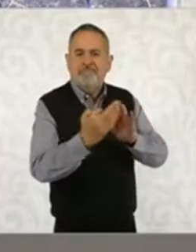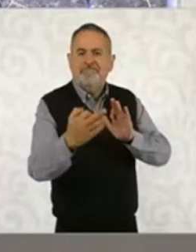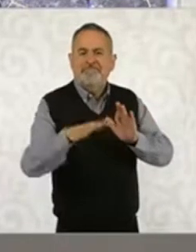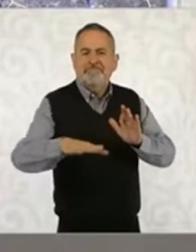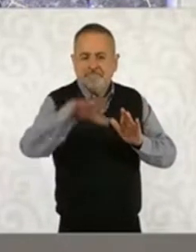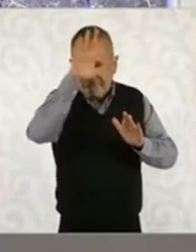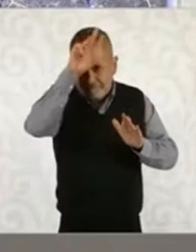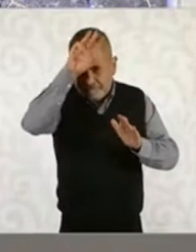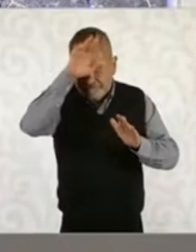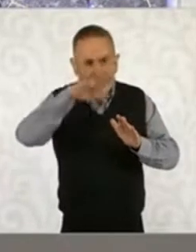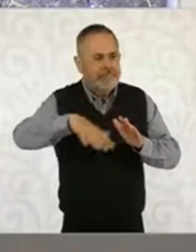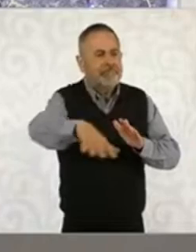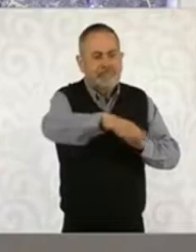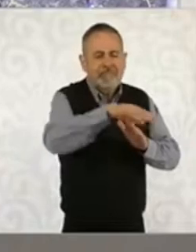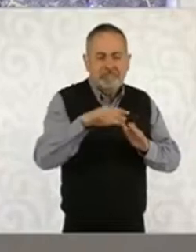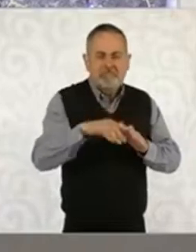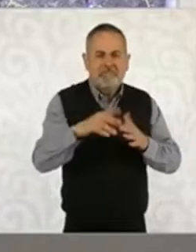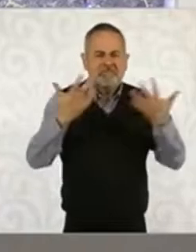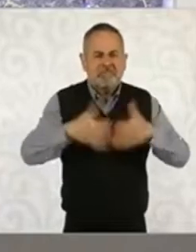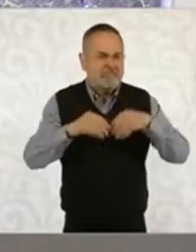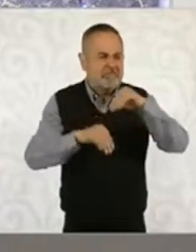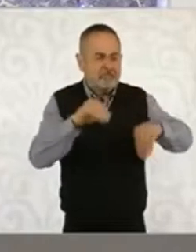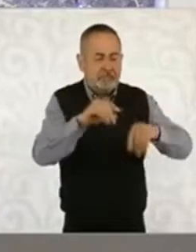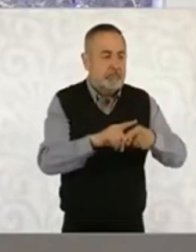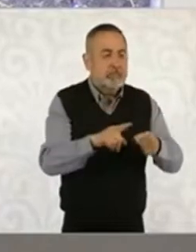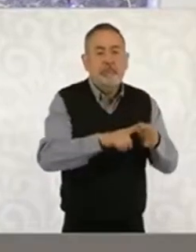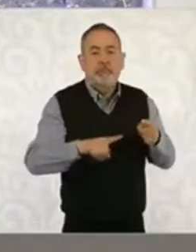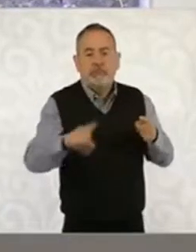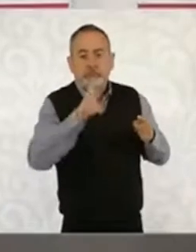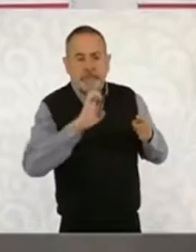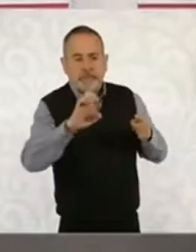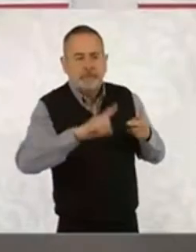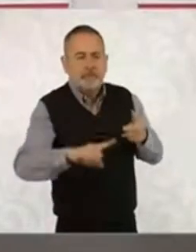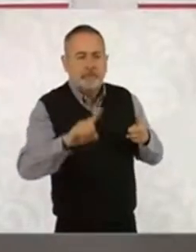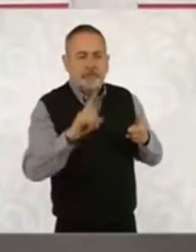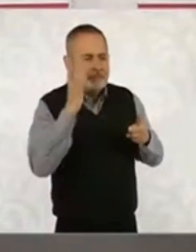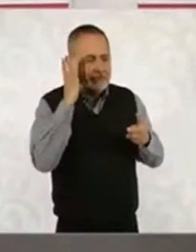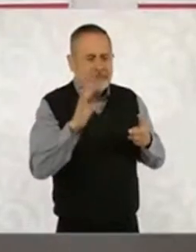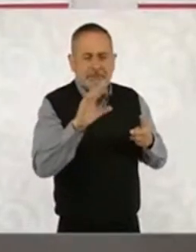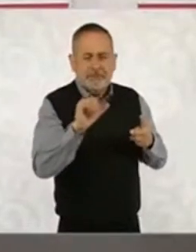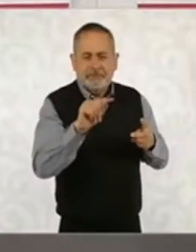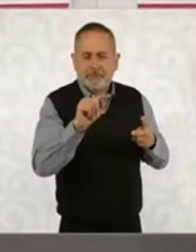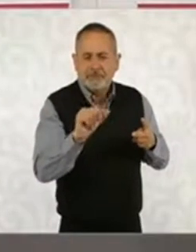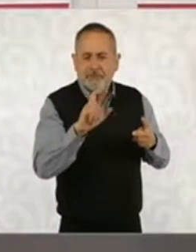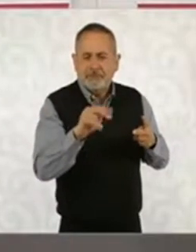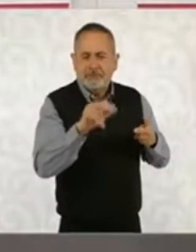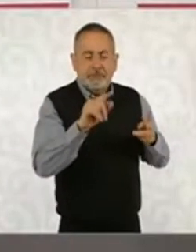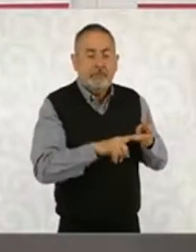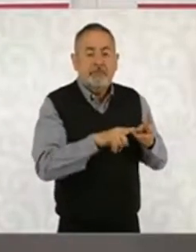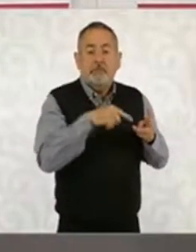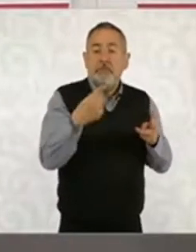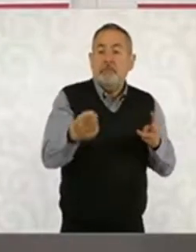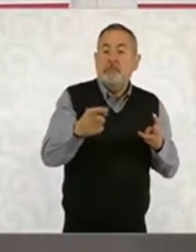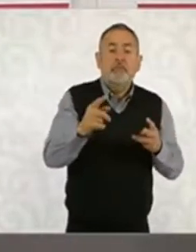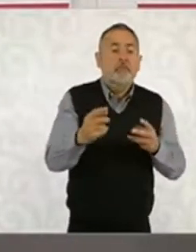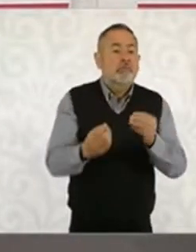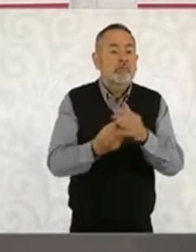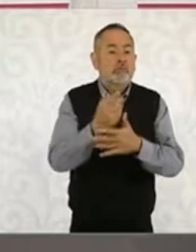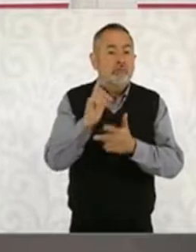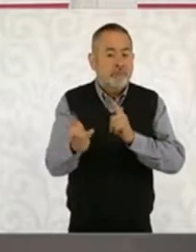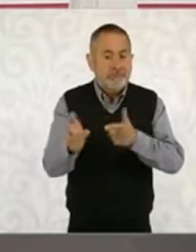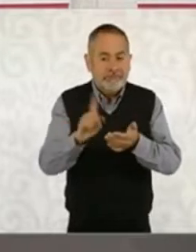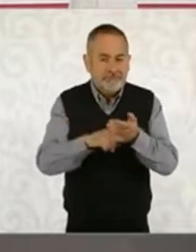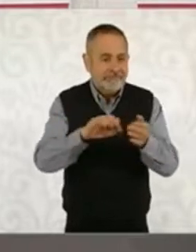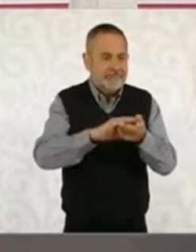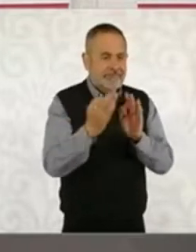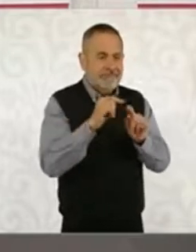Monterrey, Santa Catarina, Monterrey, Escobedo, y tenemos identificado Bustamante y Anáhuac y Nuevo Laredo como poblaciones que